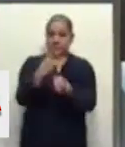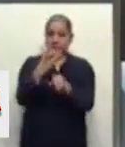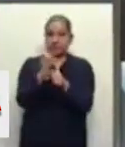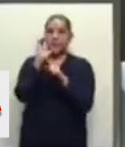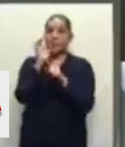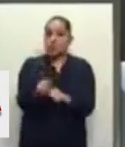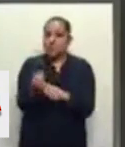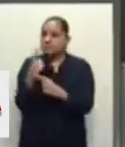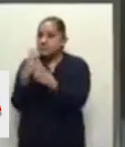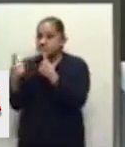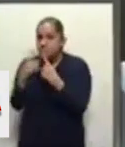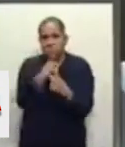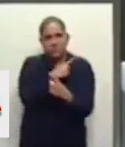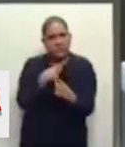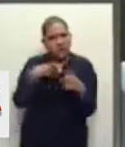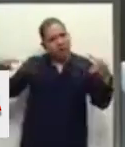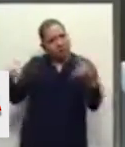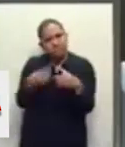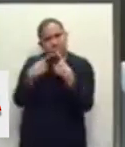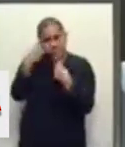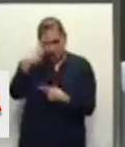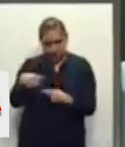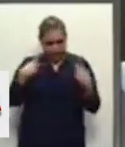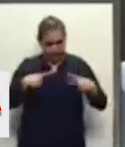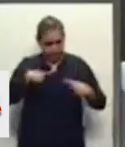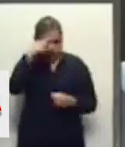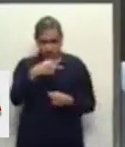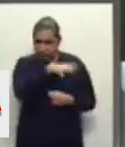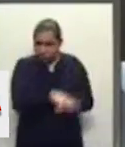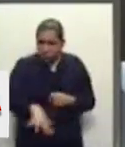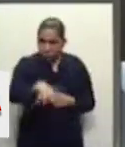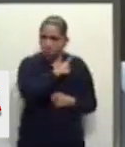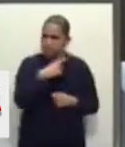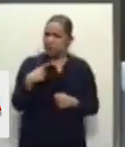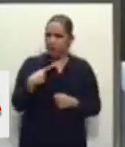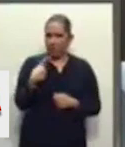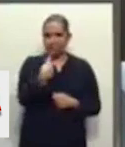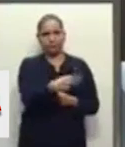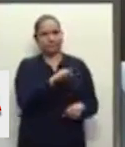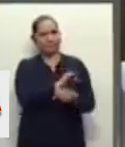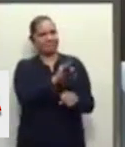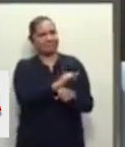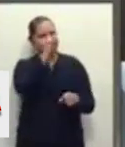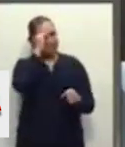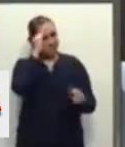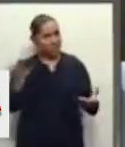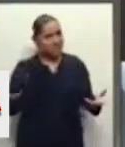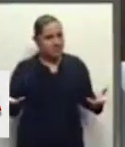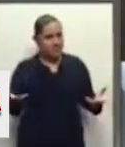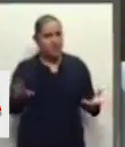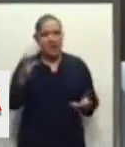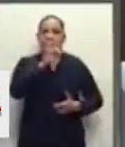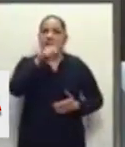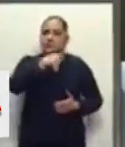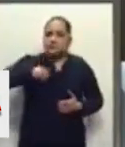los mexicanos. Es pedir que vayamos a un periodo extraordinario, que revisemos si hay otras fracciones